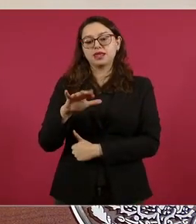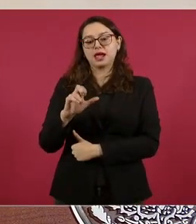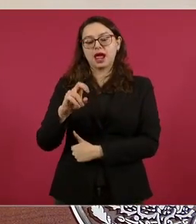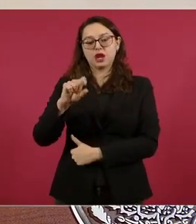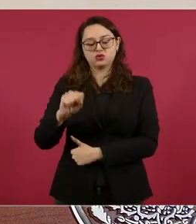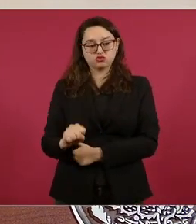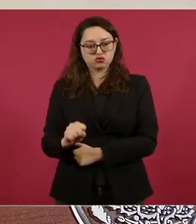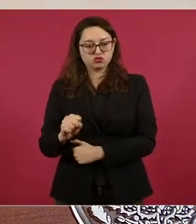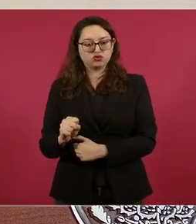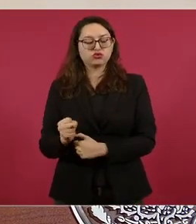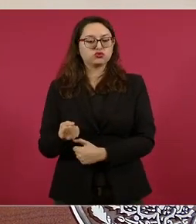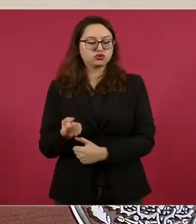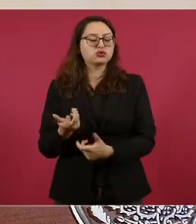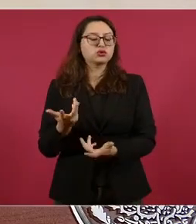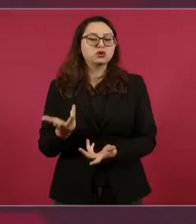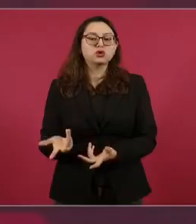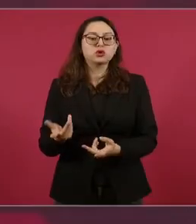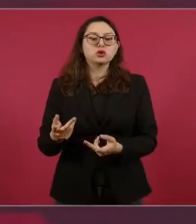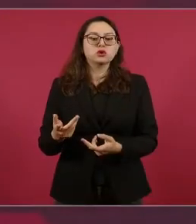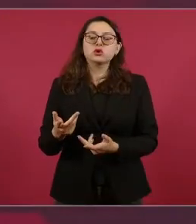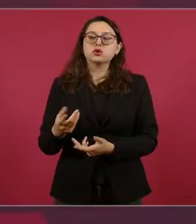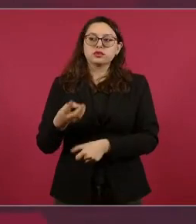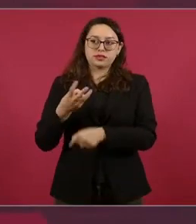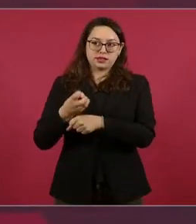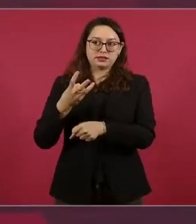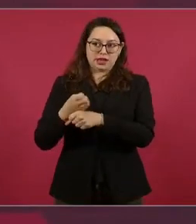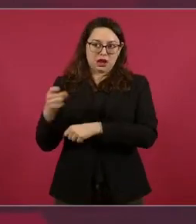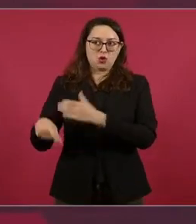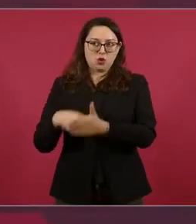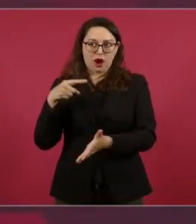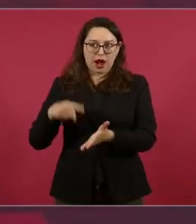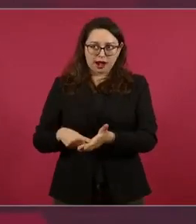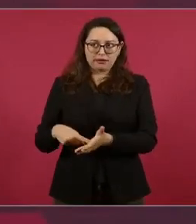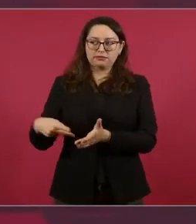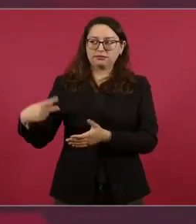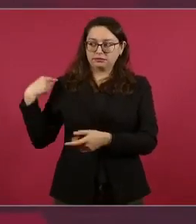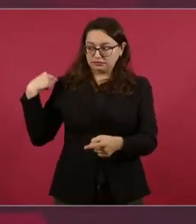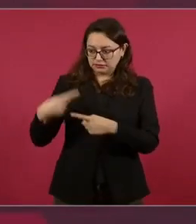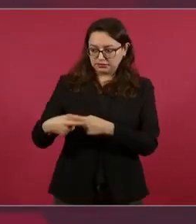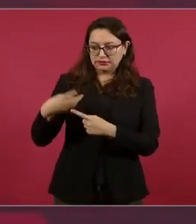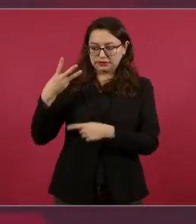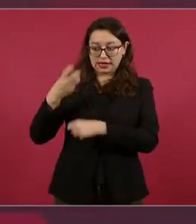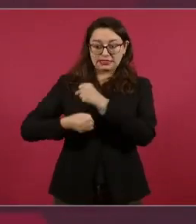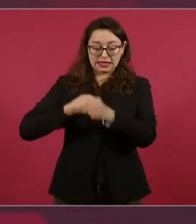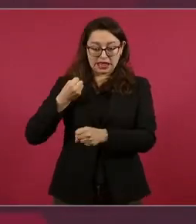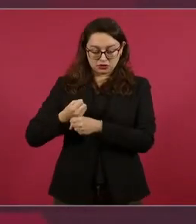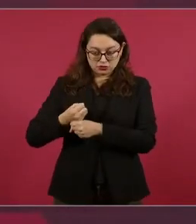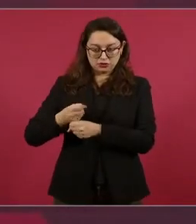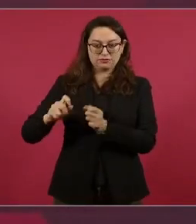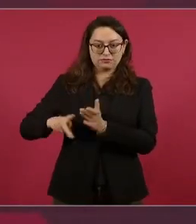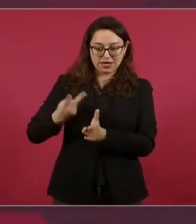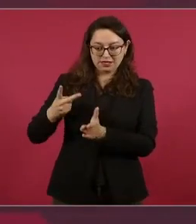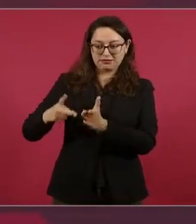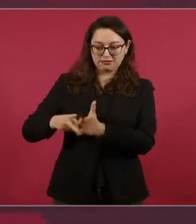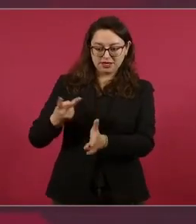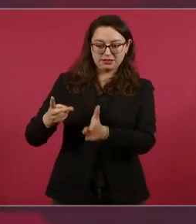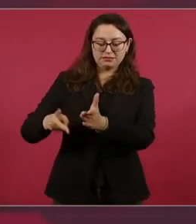este y esta vez fue récord en